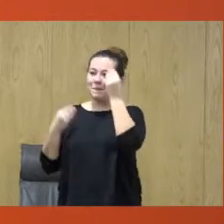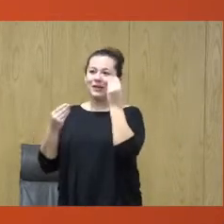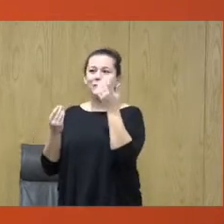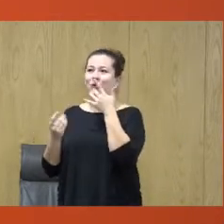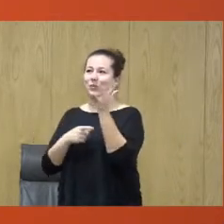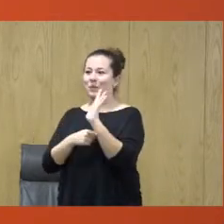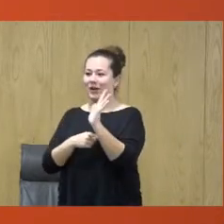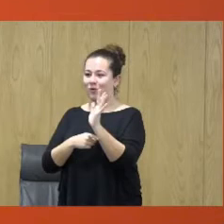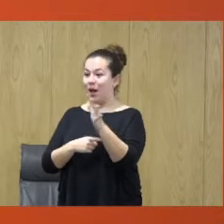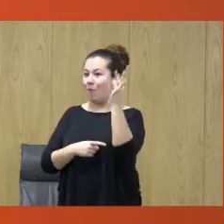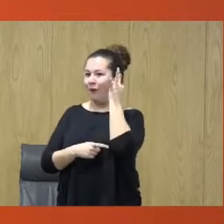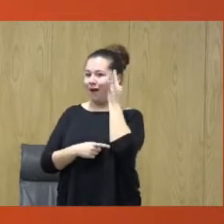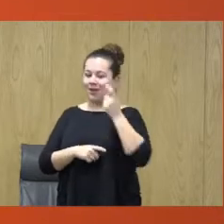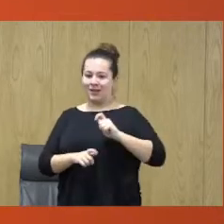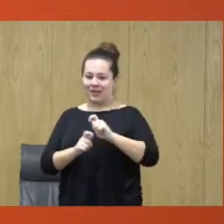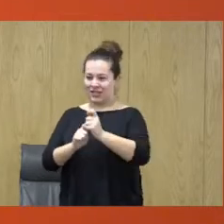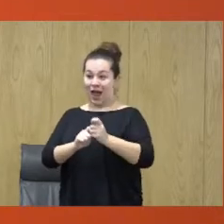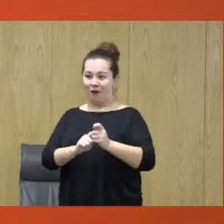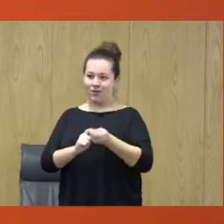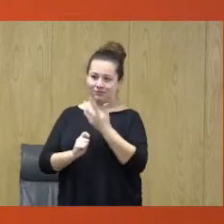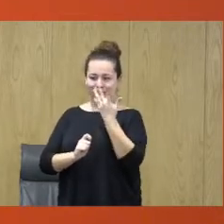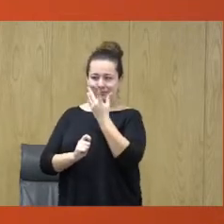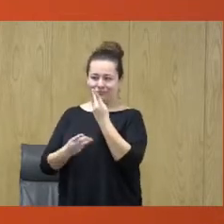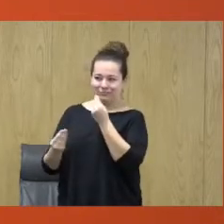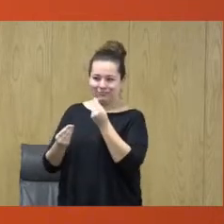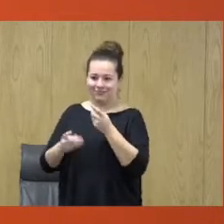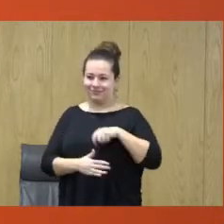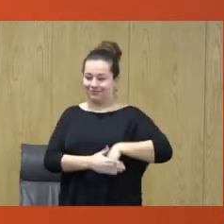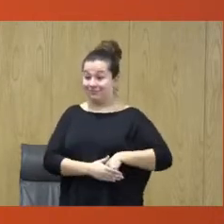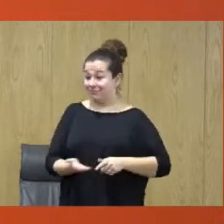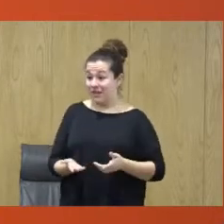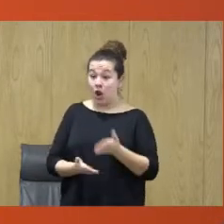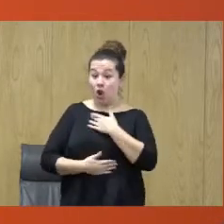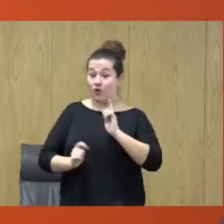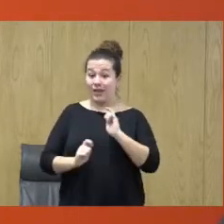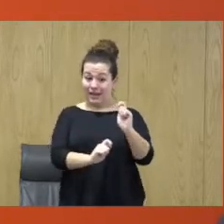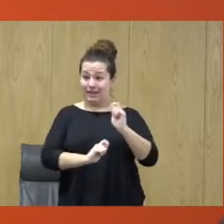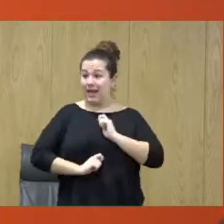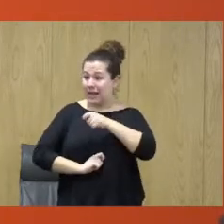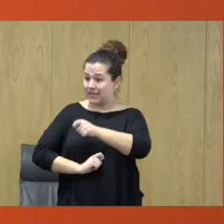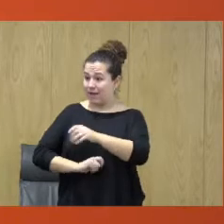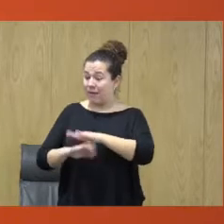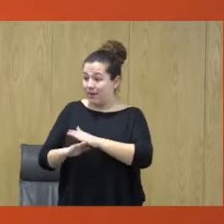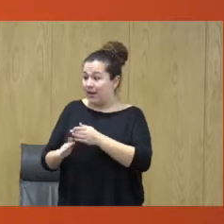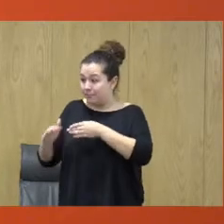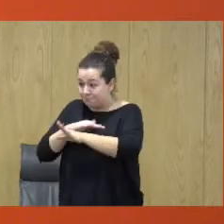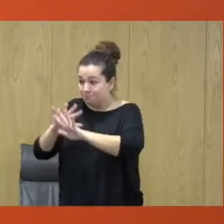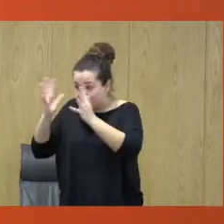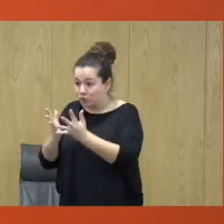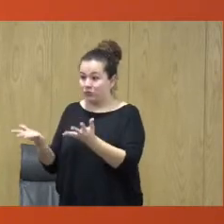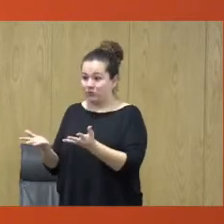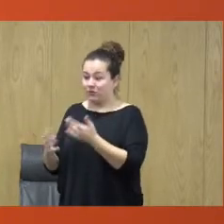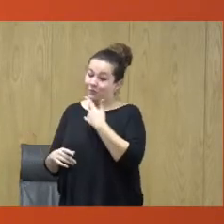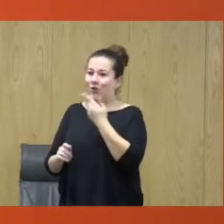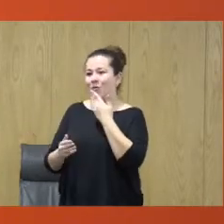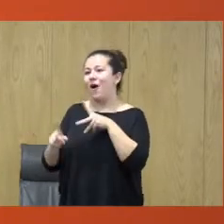una ama de llaves muy siniestra o les tocaba siempre esa función, que no quiere ofrecer esa llave para que sería las